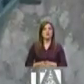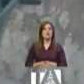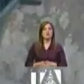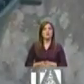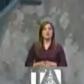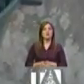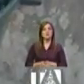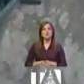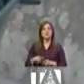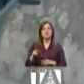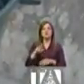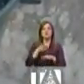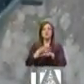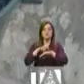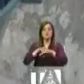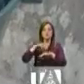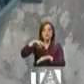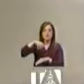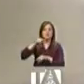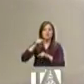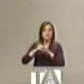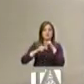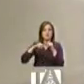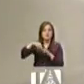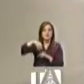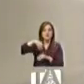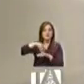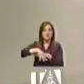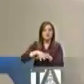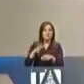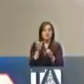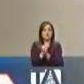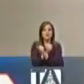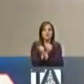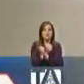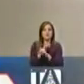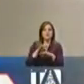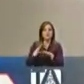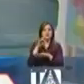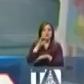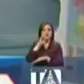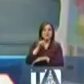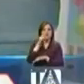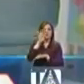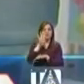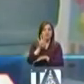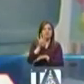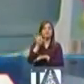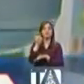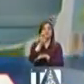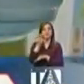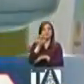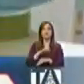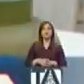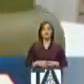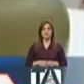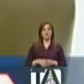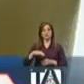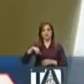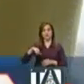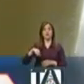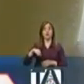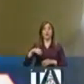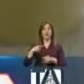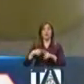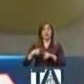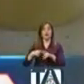El servicio se restablecerá paulatinamente en el transcurso de esta noche y madrugada del jueves 4 de enero. Agua de Quito dispuso